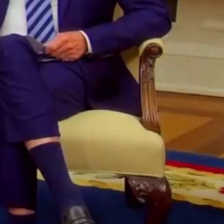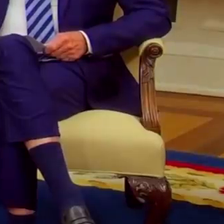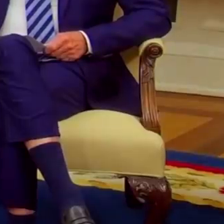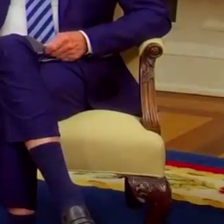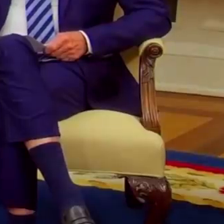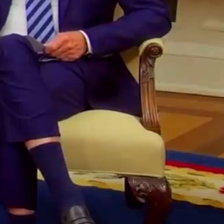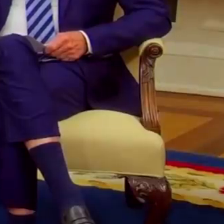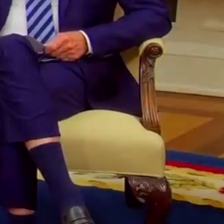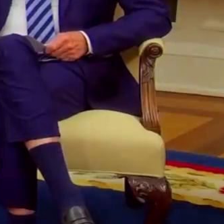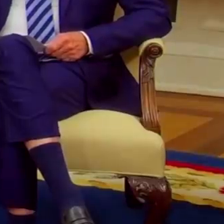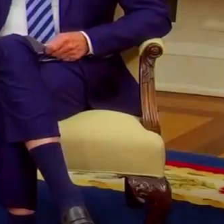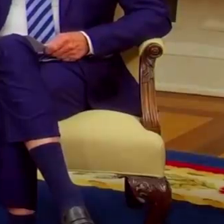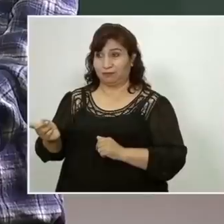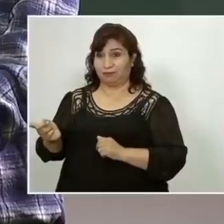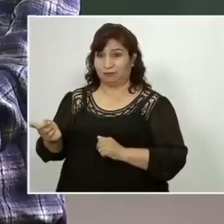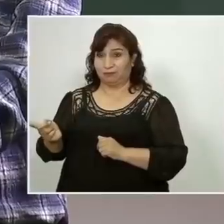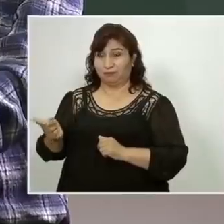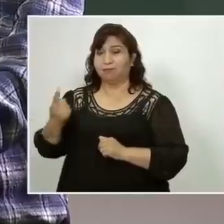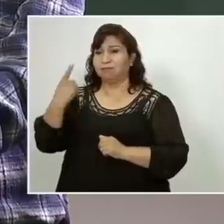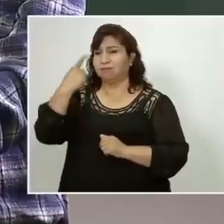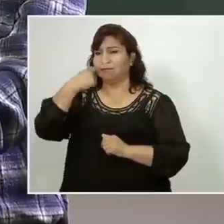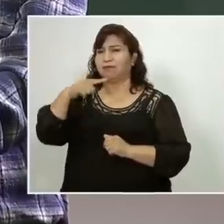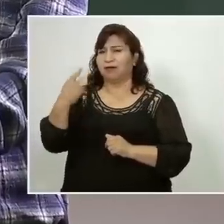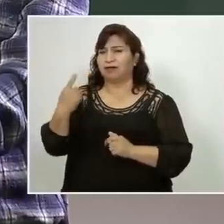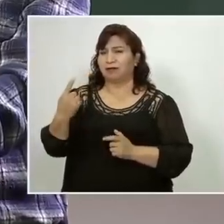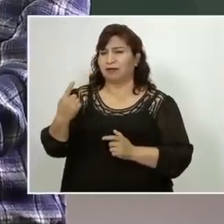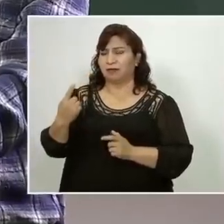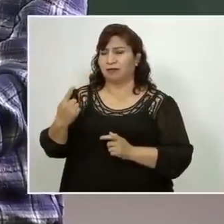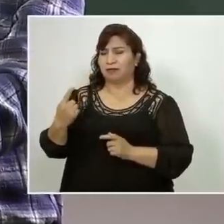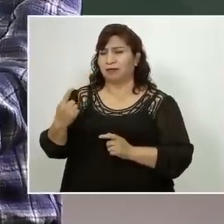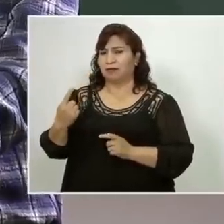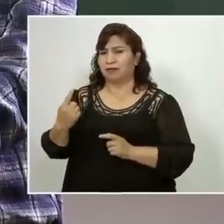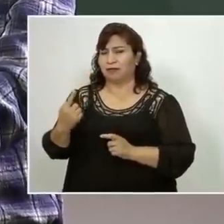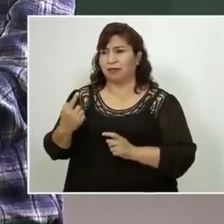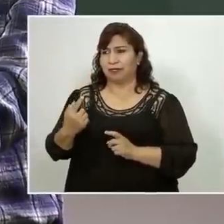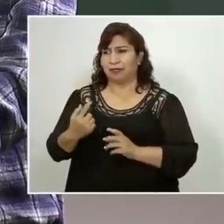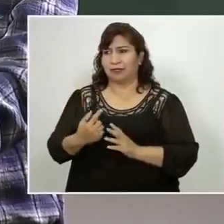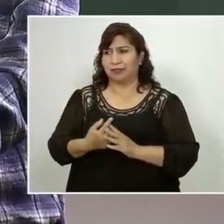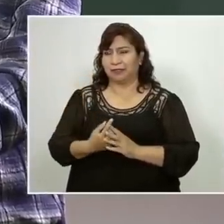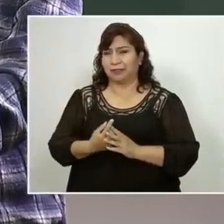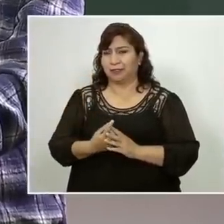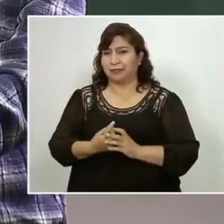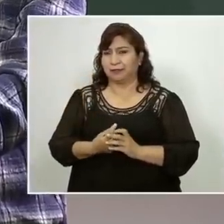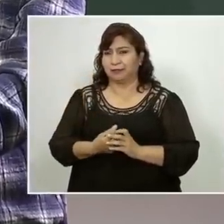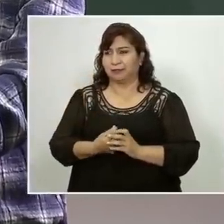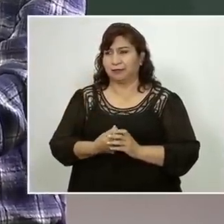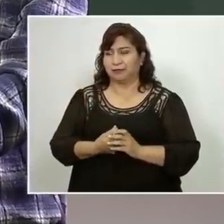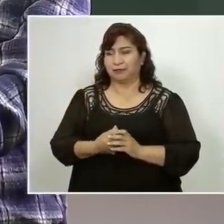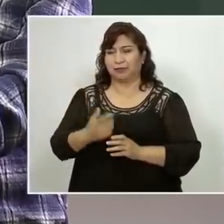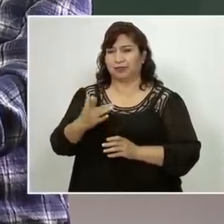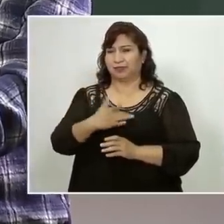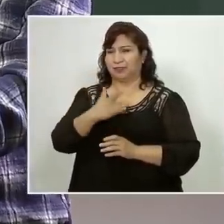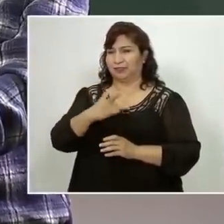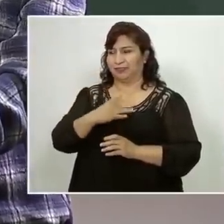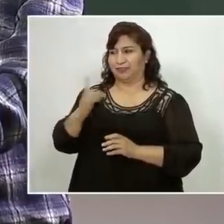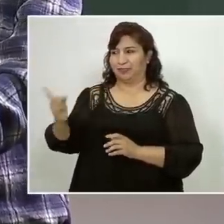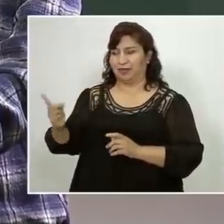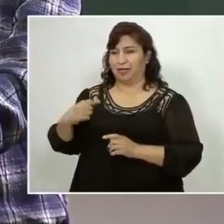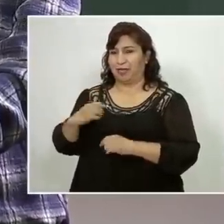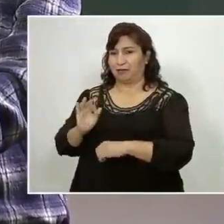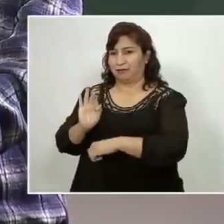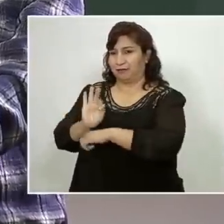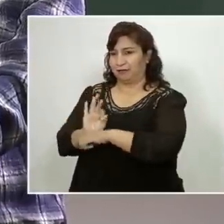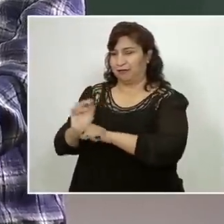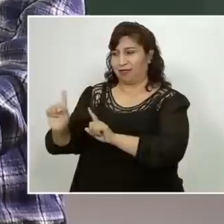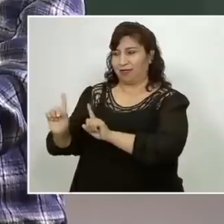para que sintiera que hay respaldo.